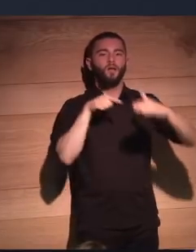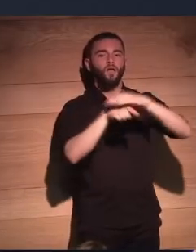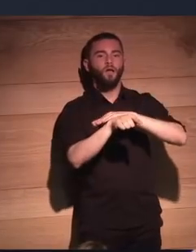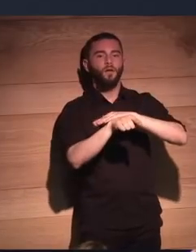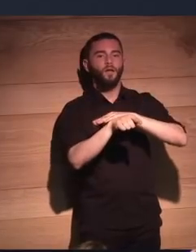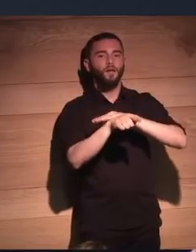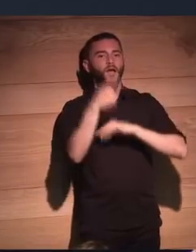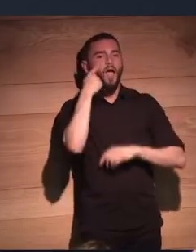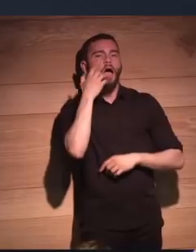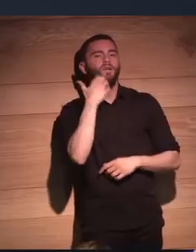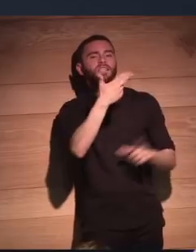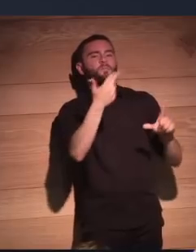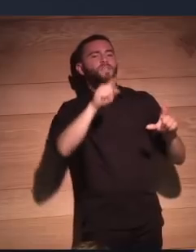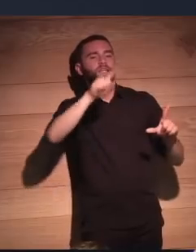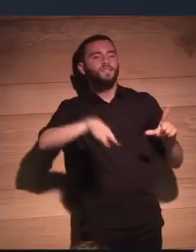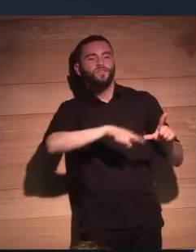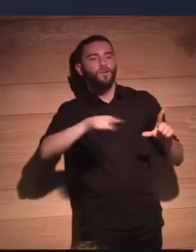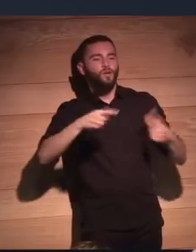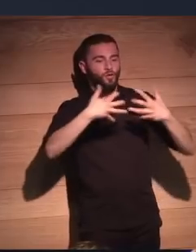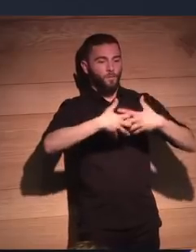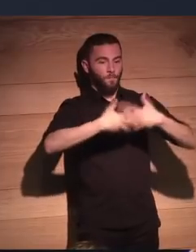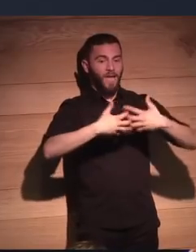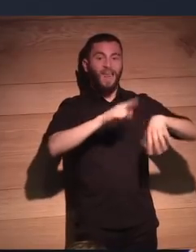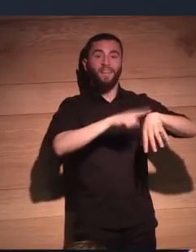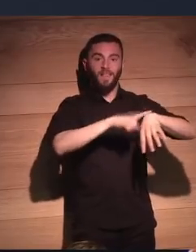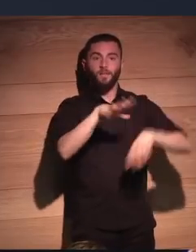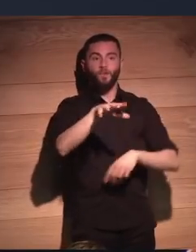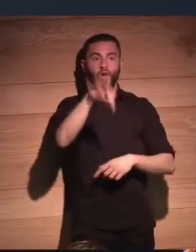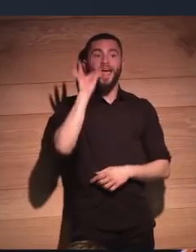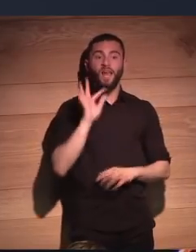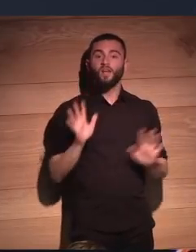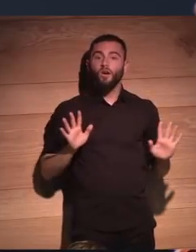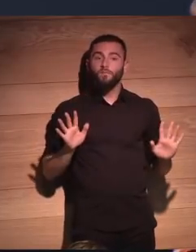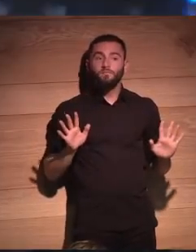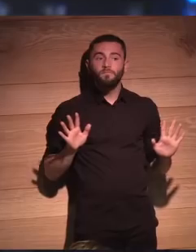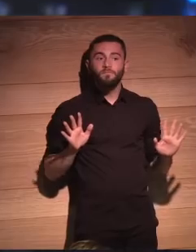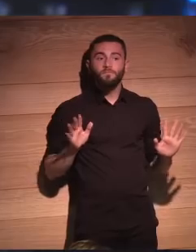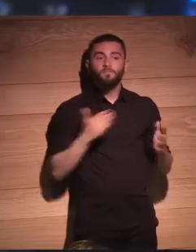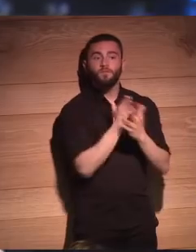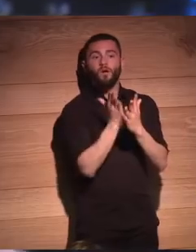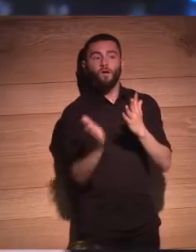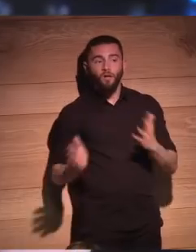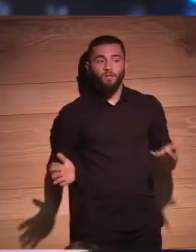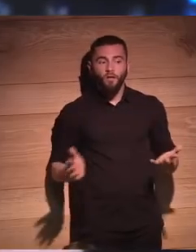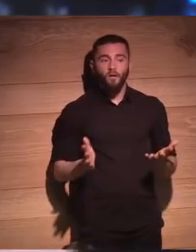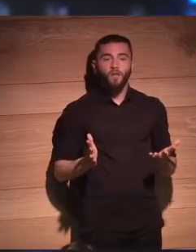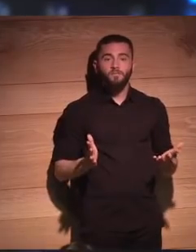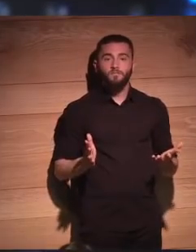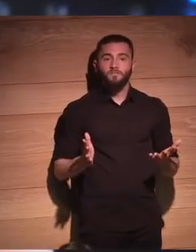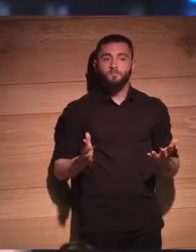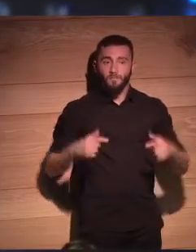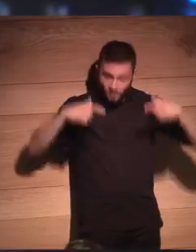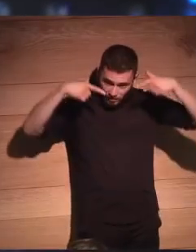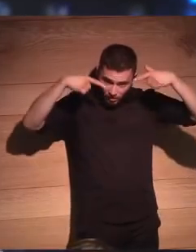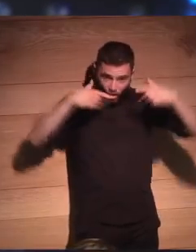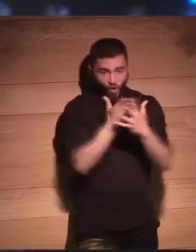fulanos están pintando o no tal. Entonces yo cogería la máquina del tiempo, que no sé, puede tener opciones, ¿no? Muy Que van welsiano. mucho más allá de Batman, pero